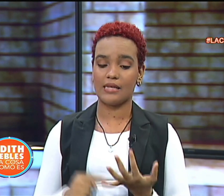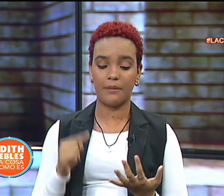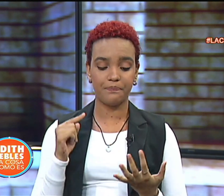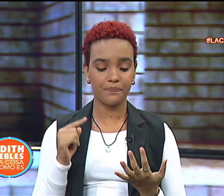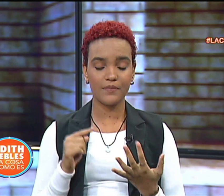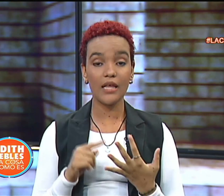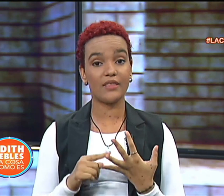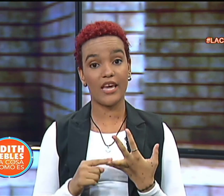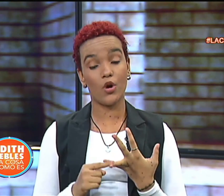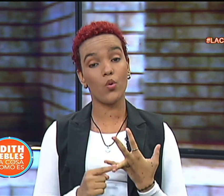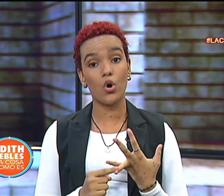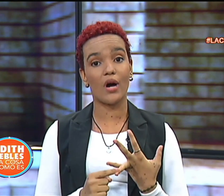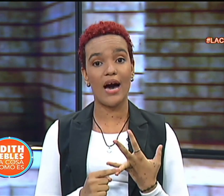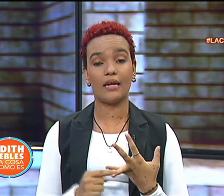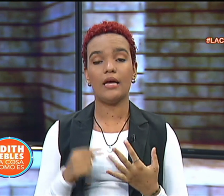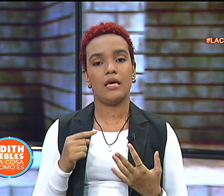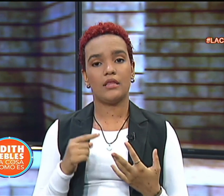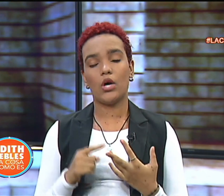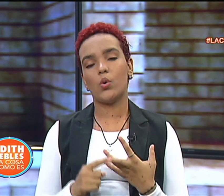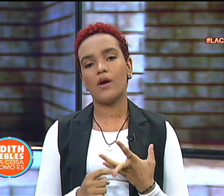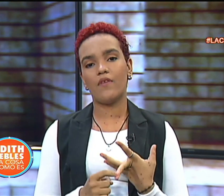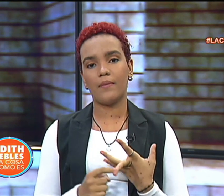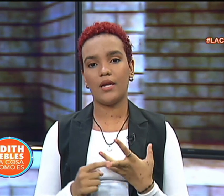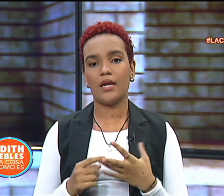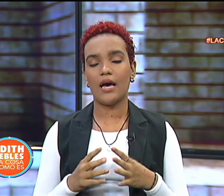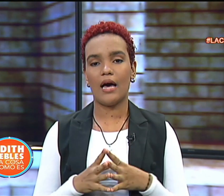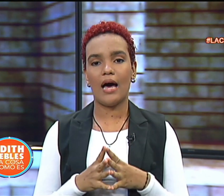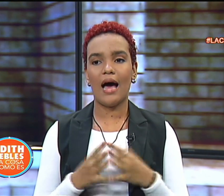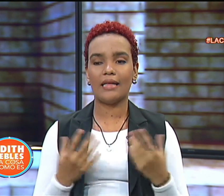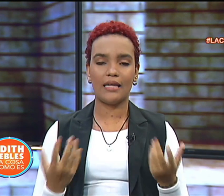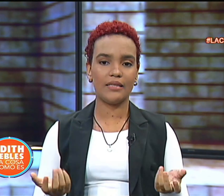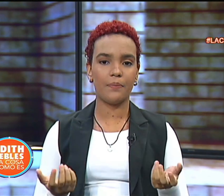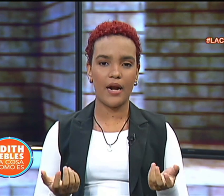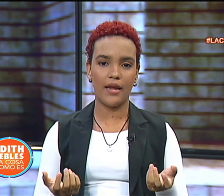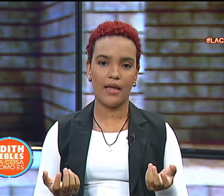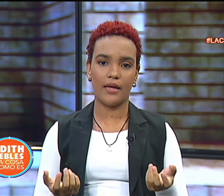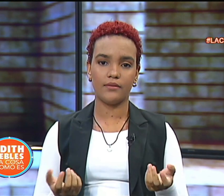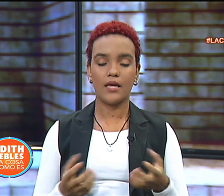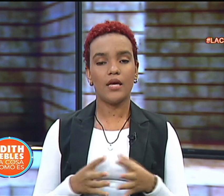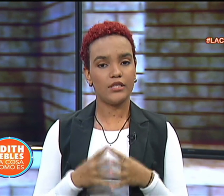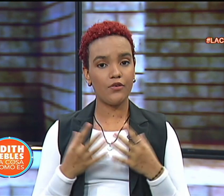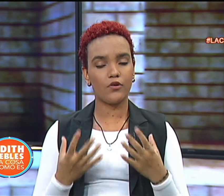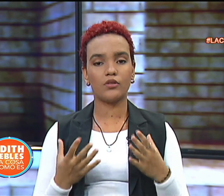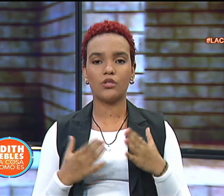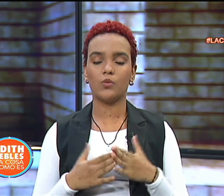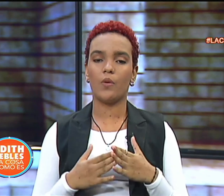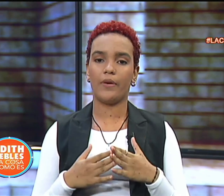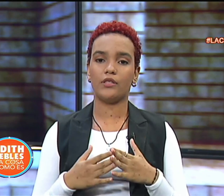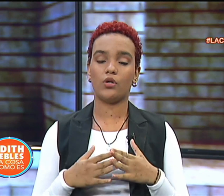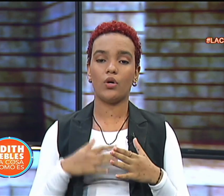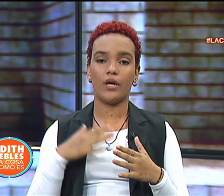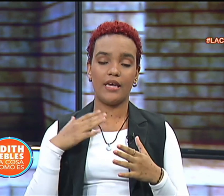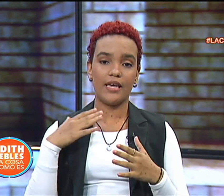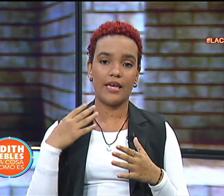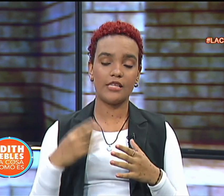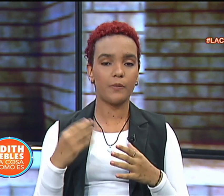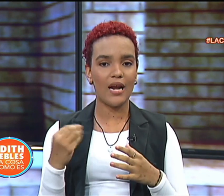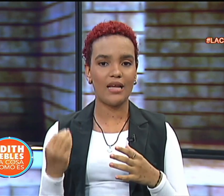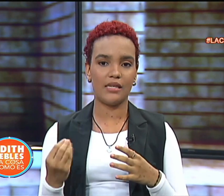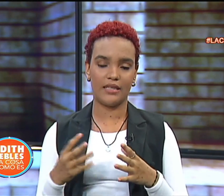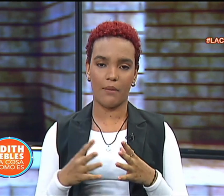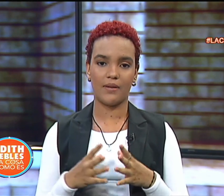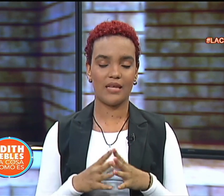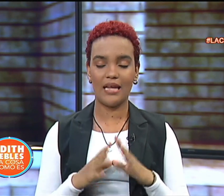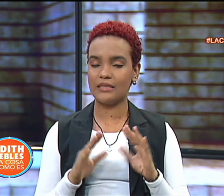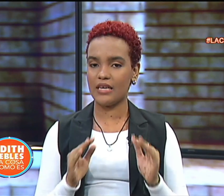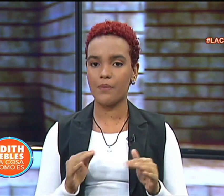casa de un hogar de una familia a tan temprana edad disfruta tu momento y espera